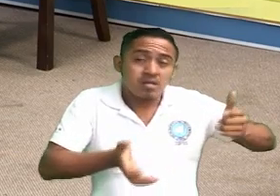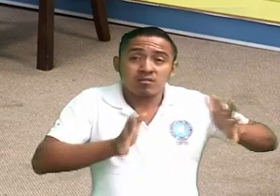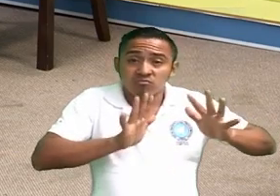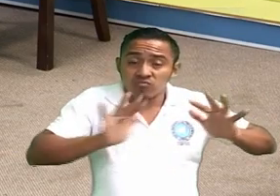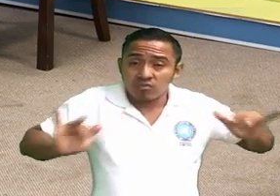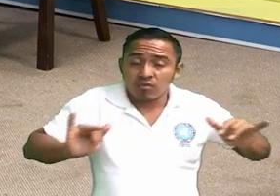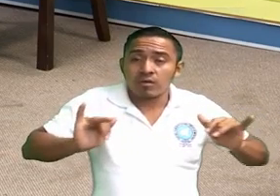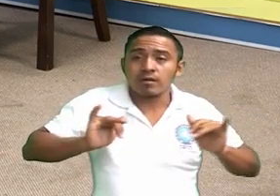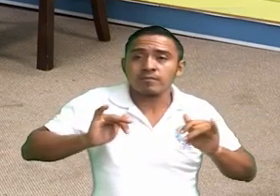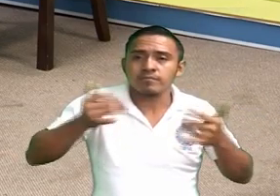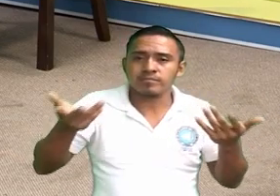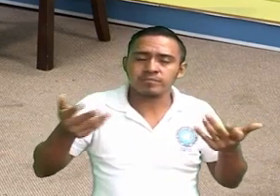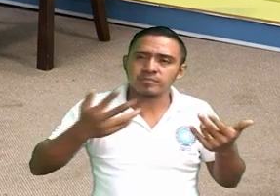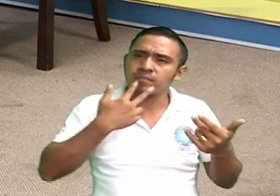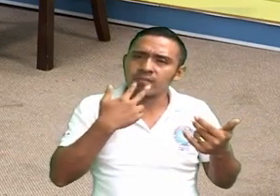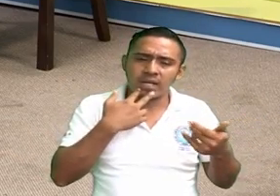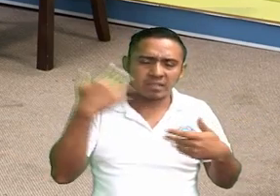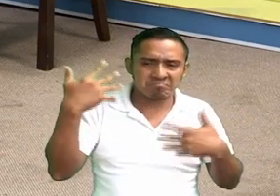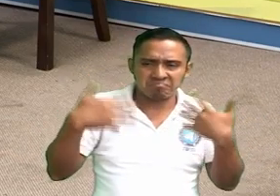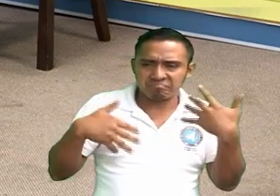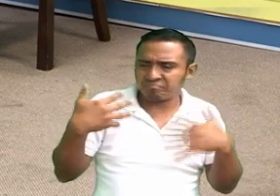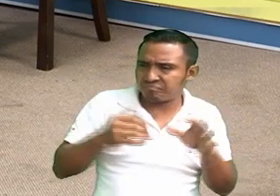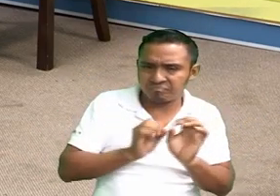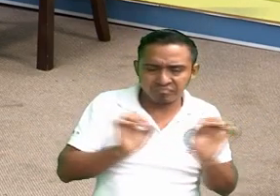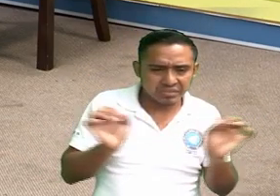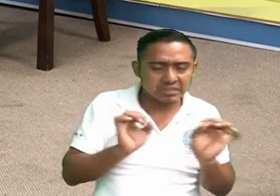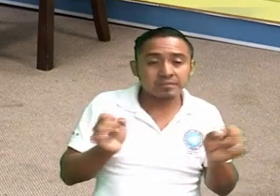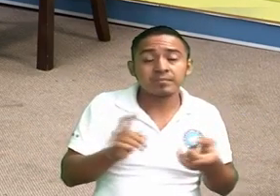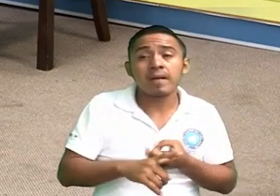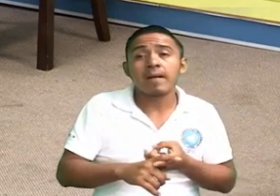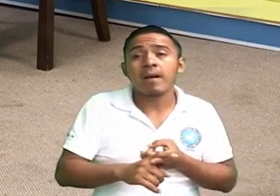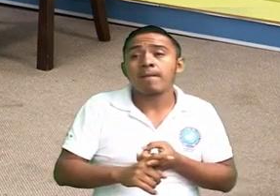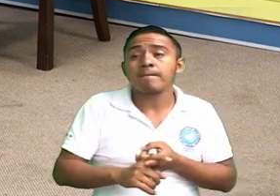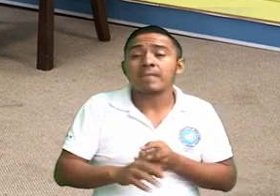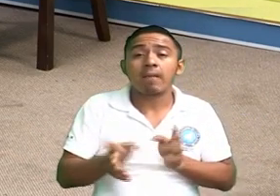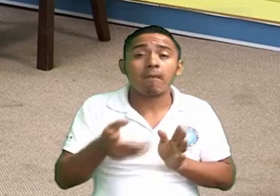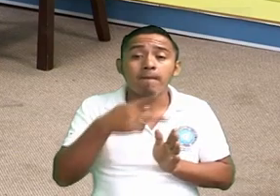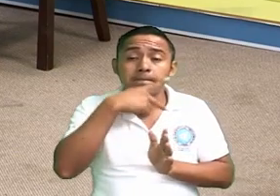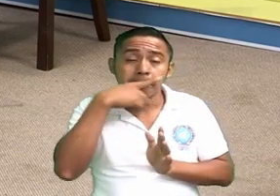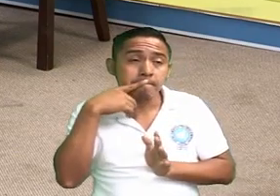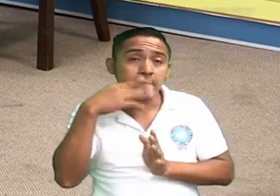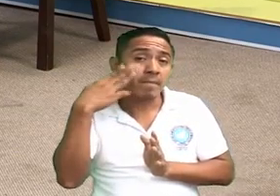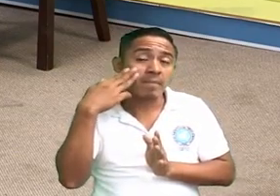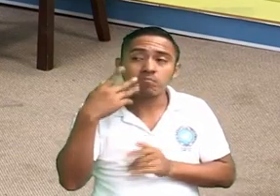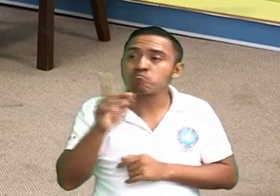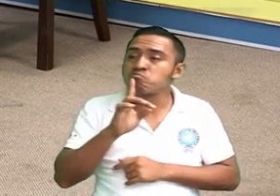cuando hay problemas de lenguaje en los niños a la temprana edad, es al